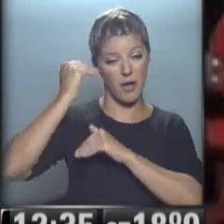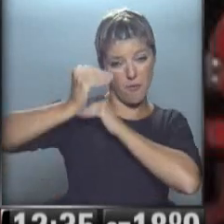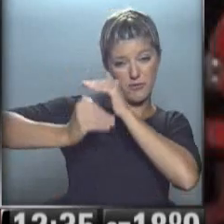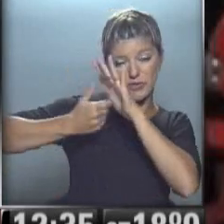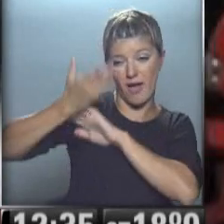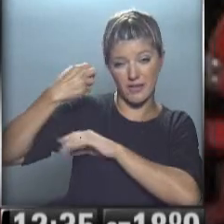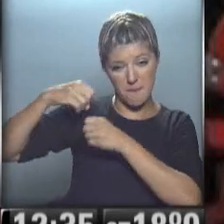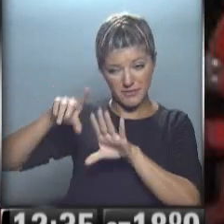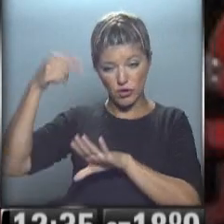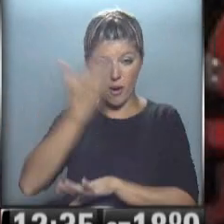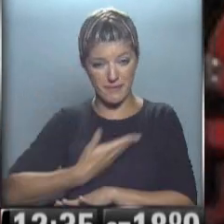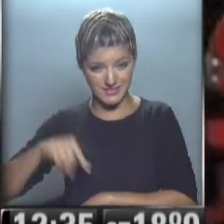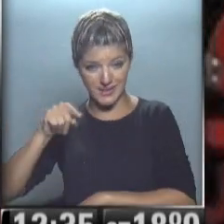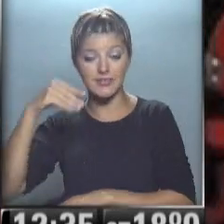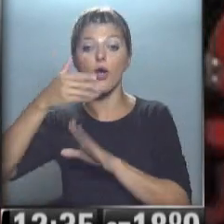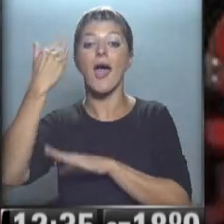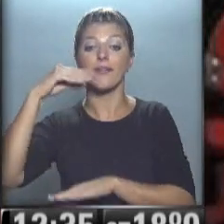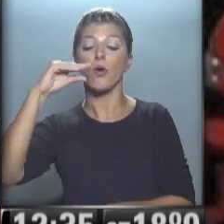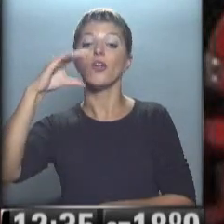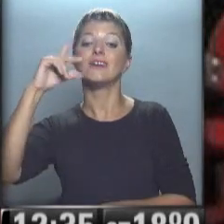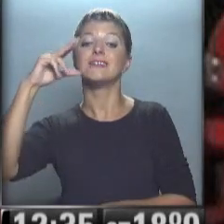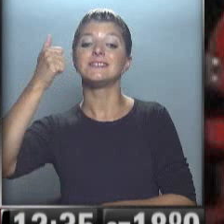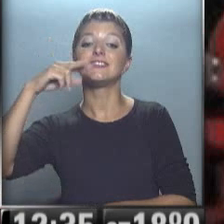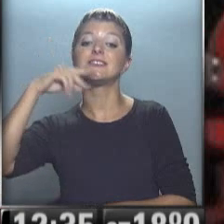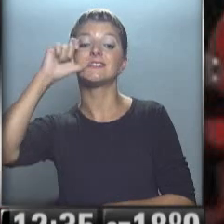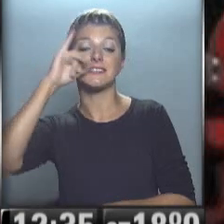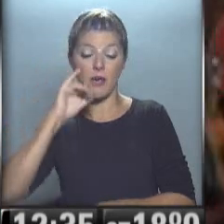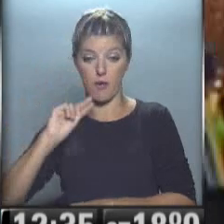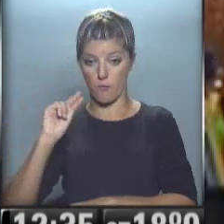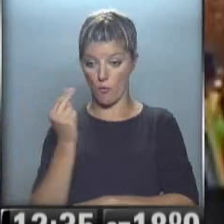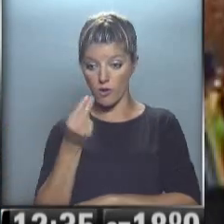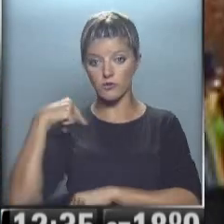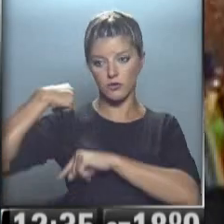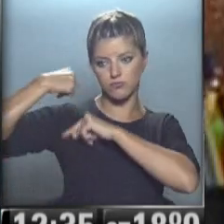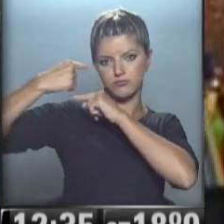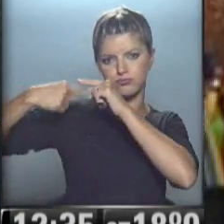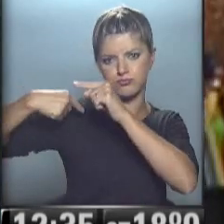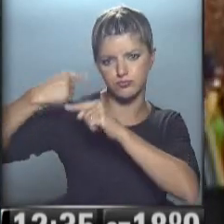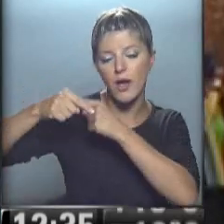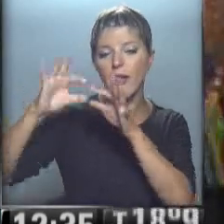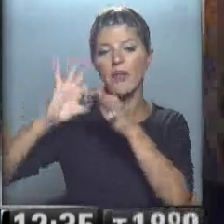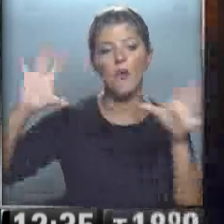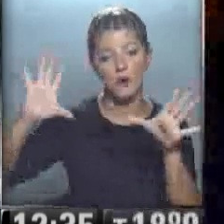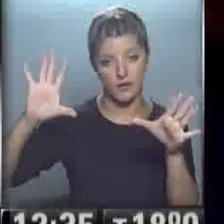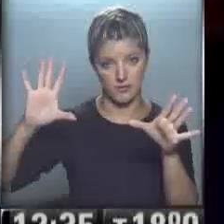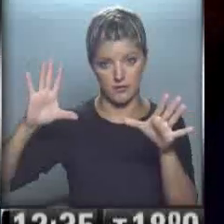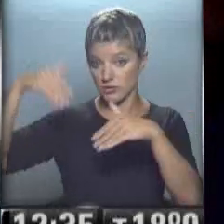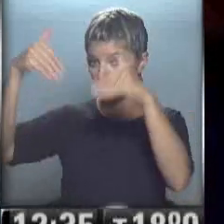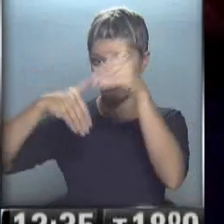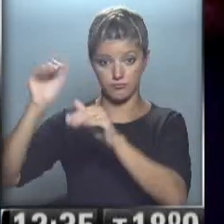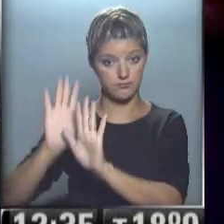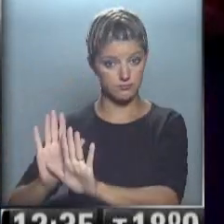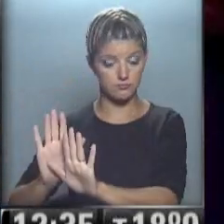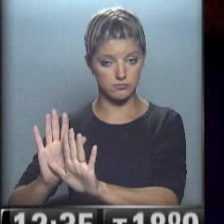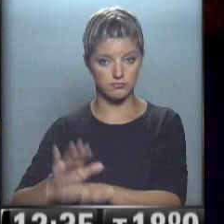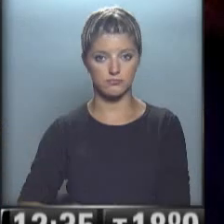con maduro tras la muerte de Hugo Chávez es la continuidad de una cadena de ratificaciones democráticas en las urnas juro por todas